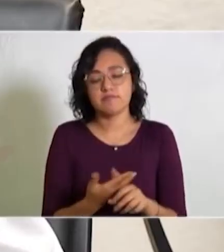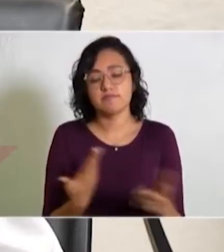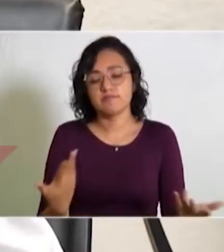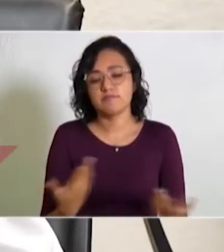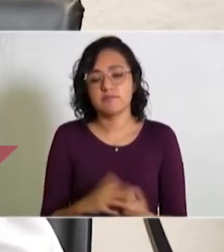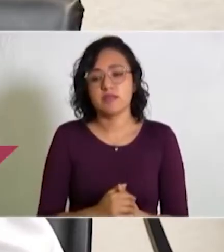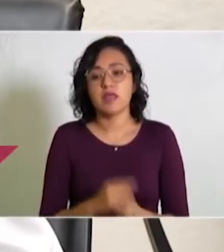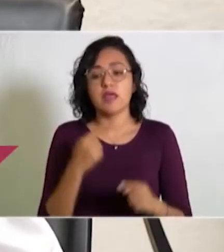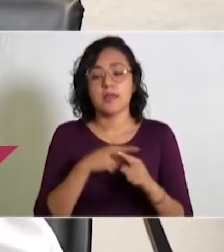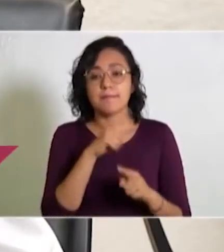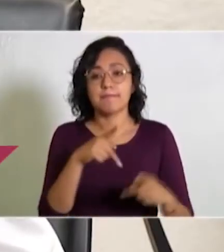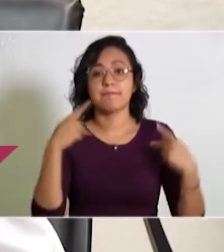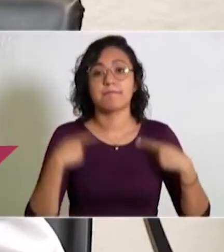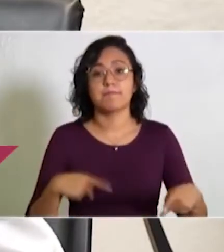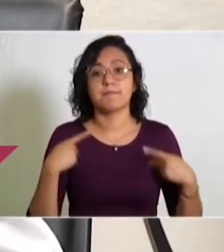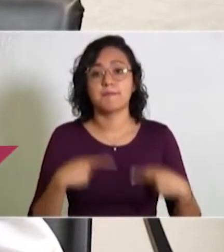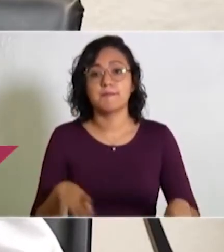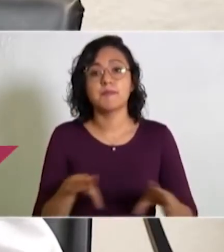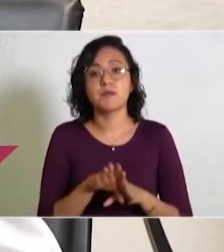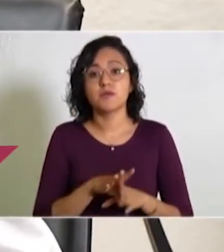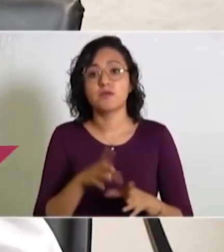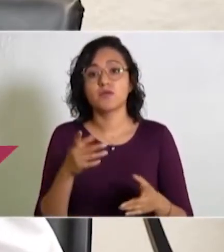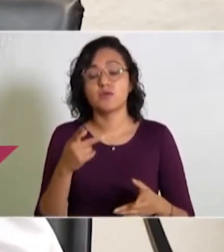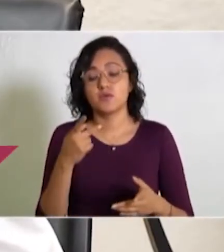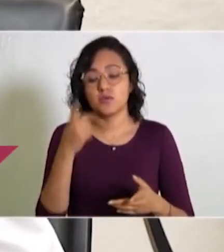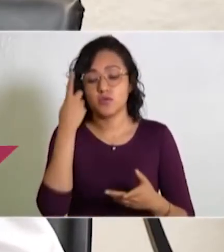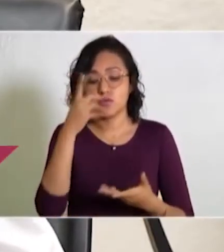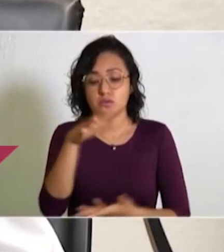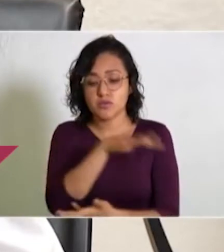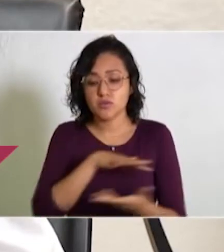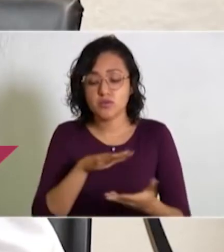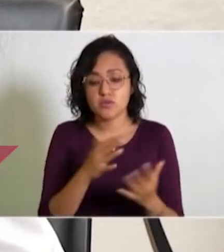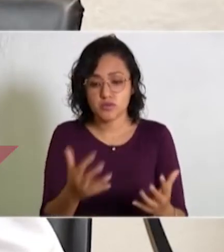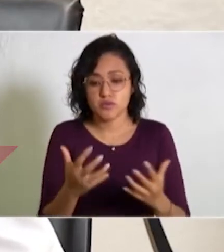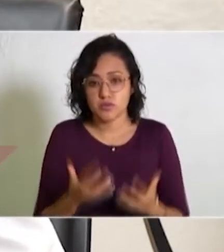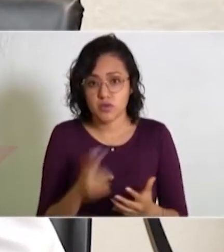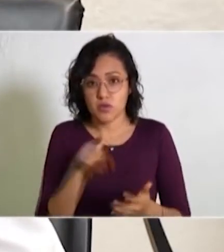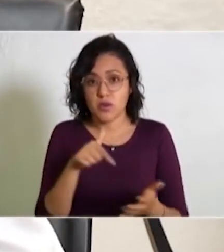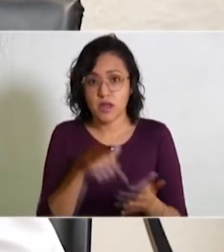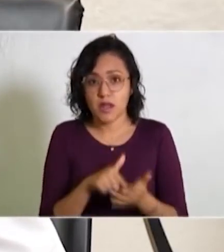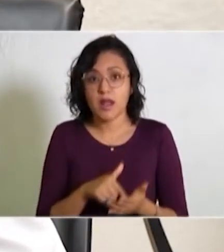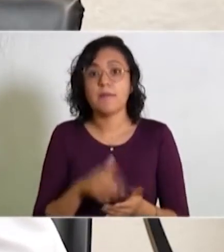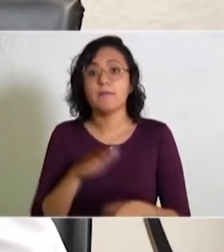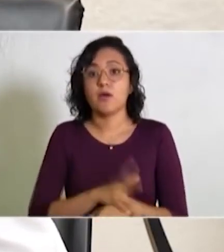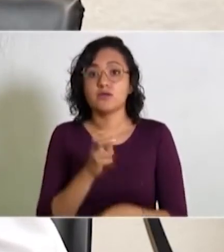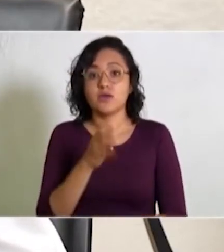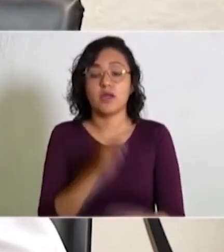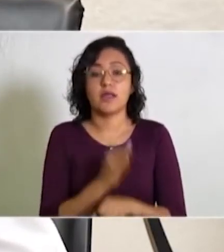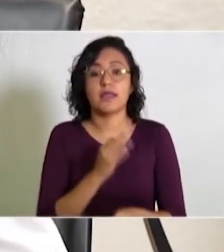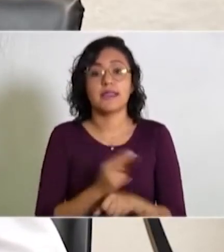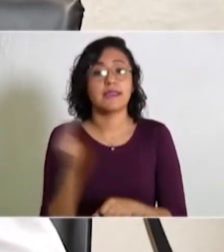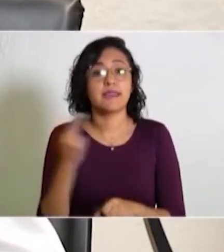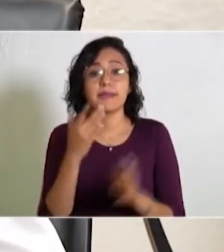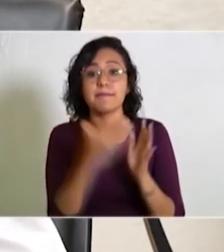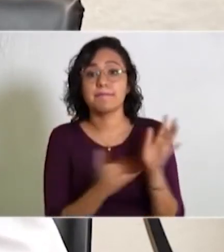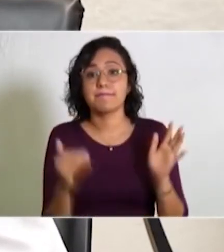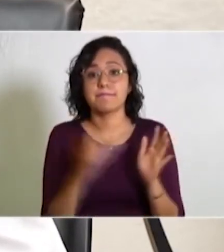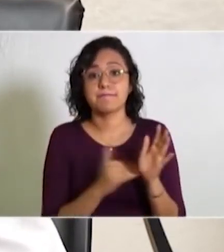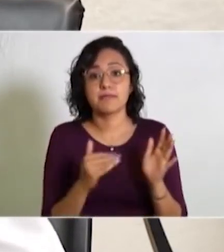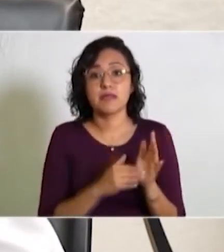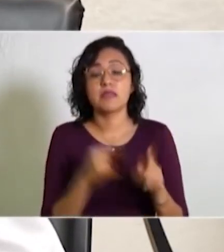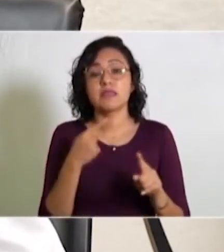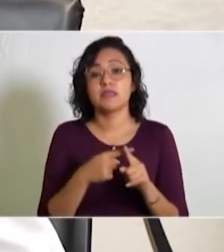Que los beneficiarios aportan el terreno en la que se construirá la posible vivienda, por lo cual requerimos que tengan la documentación